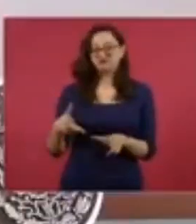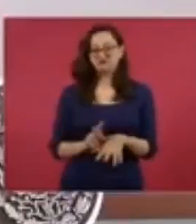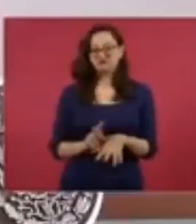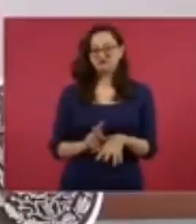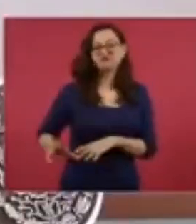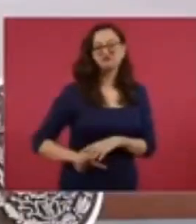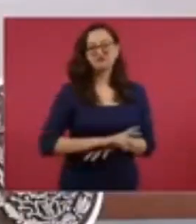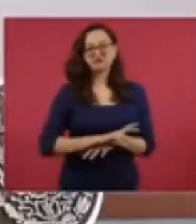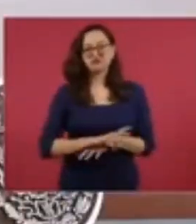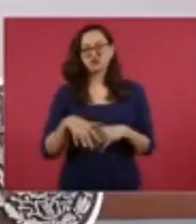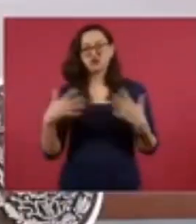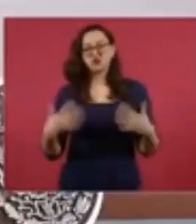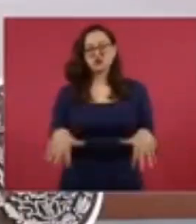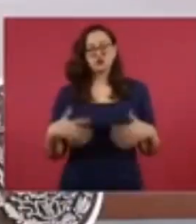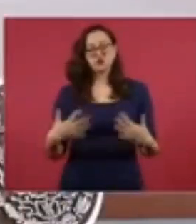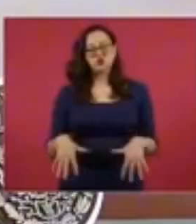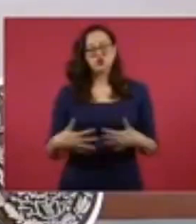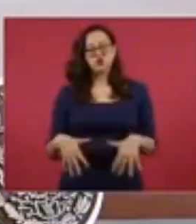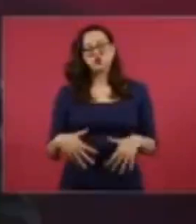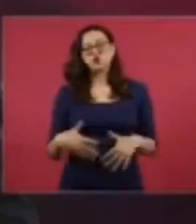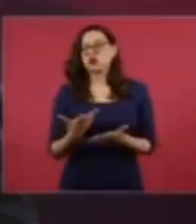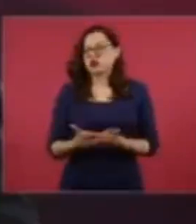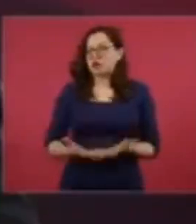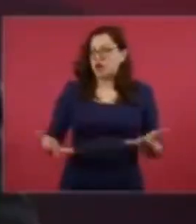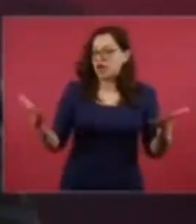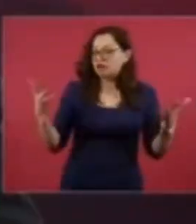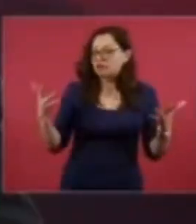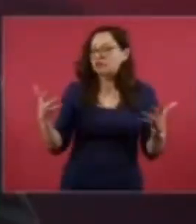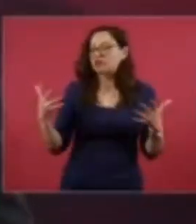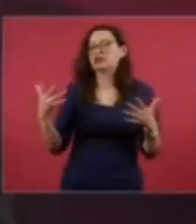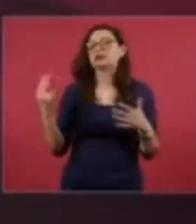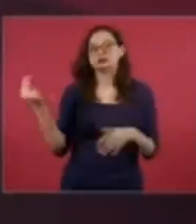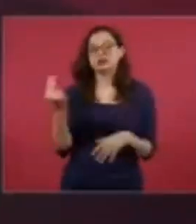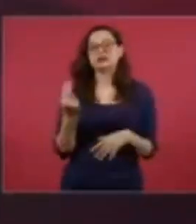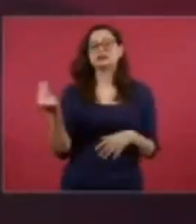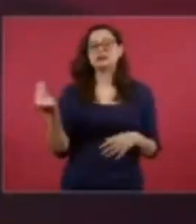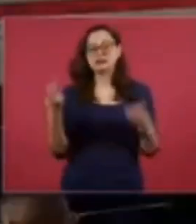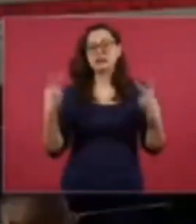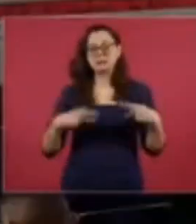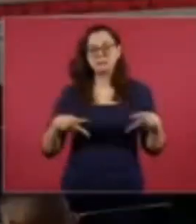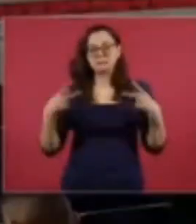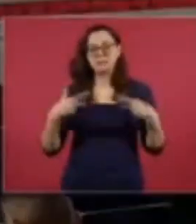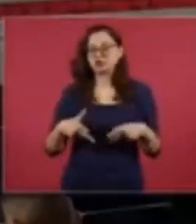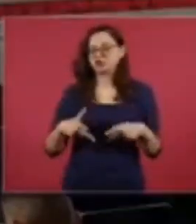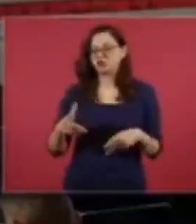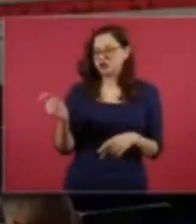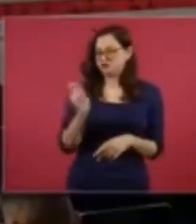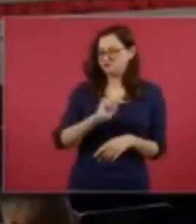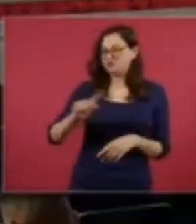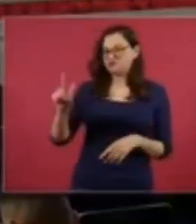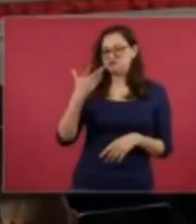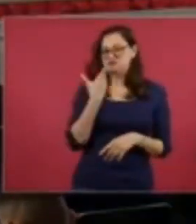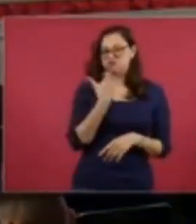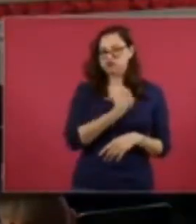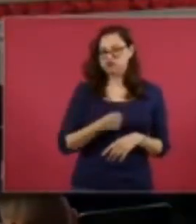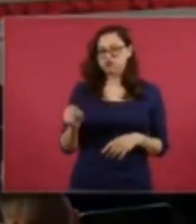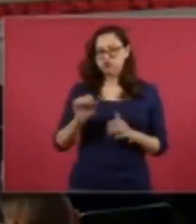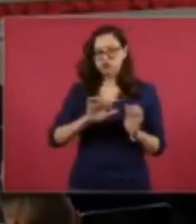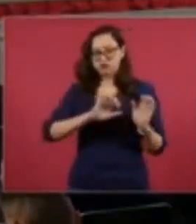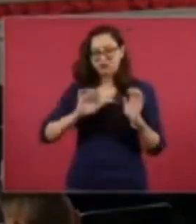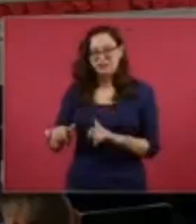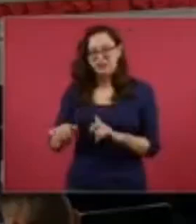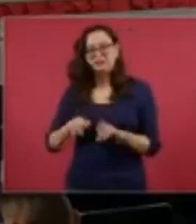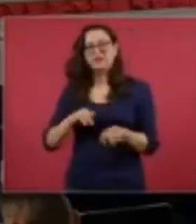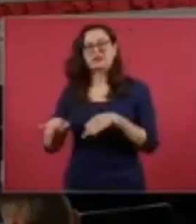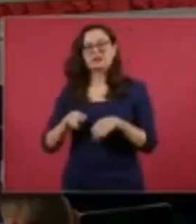de esta magnitud, de una magnitud tan grande, requiere del personal humano altamente calificado que solamente